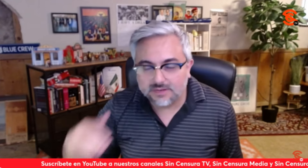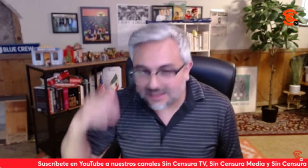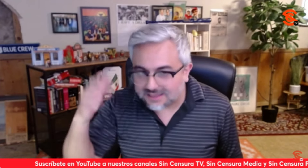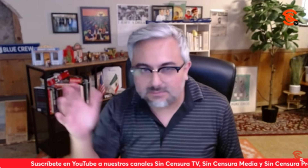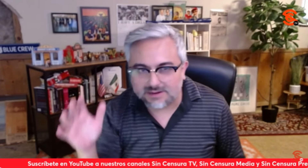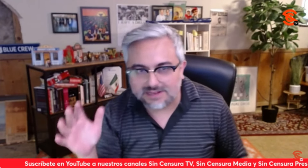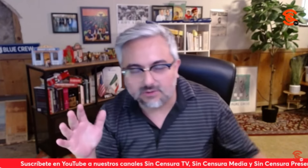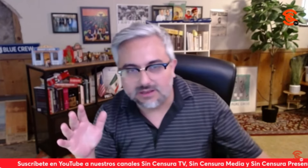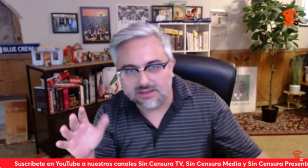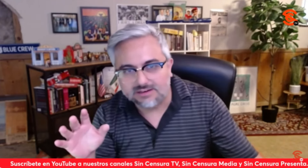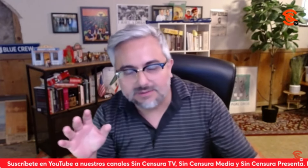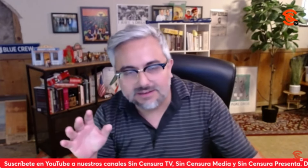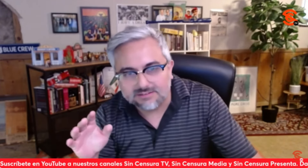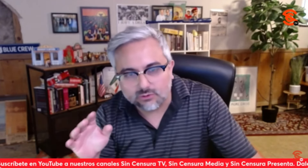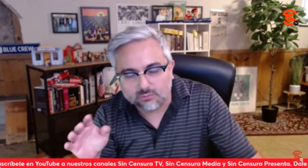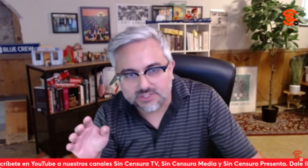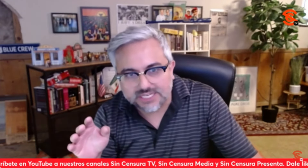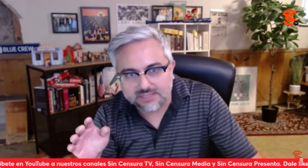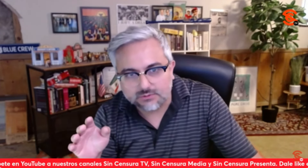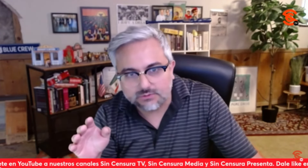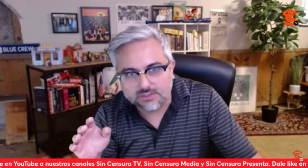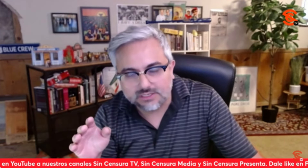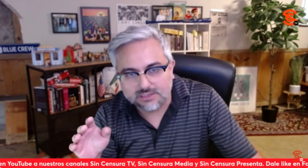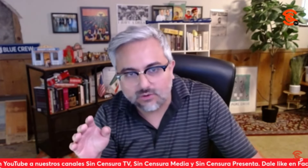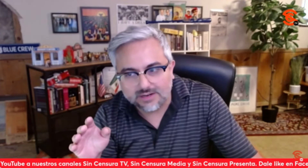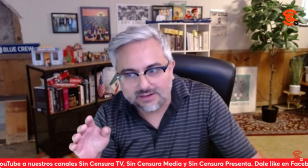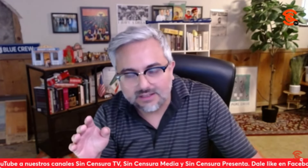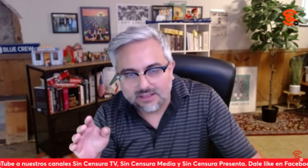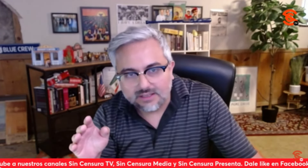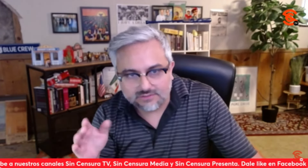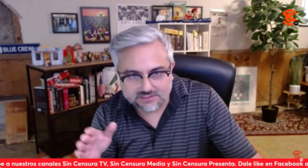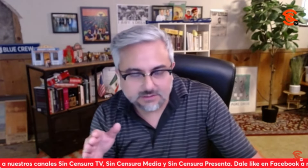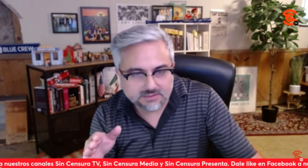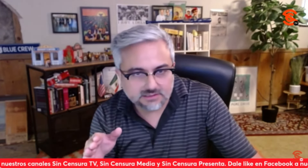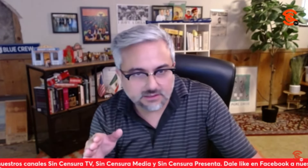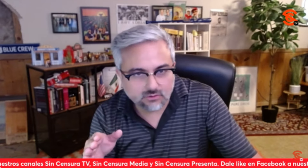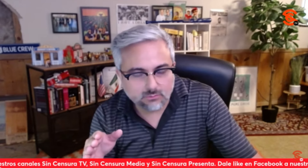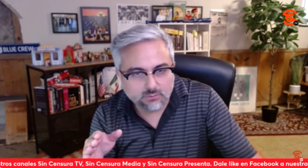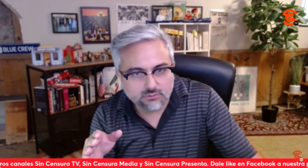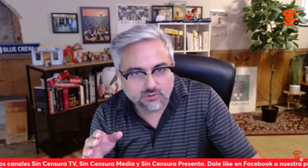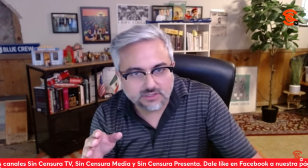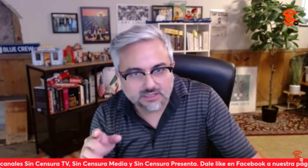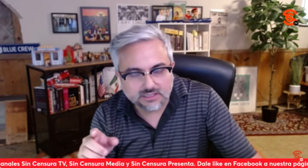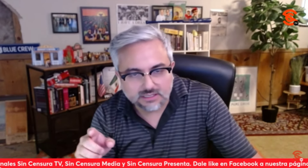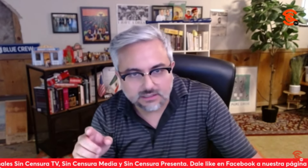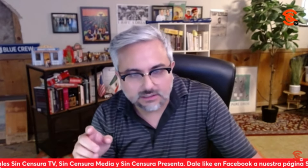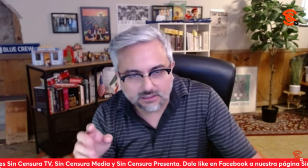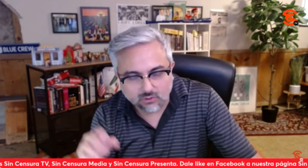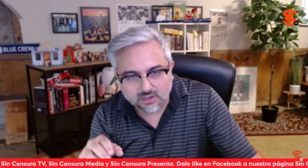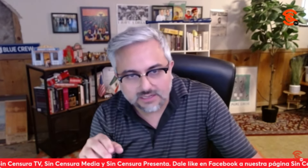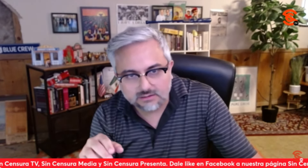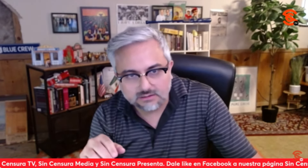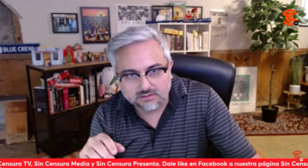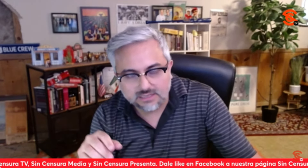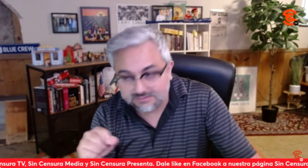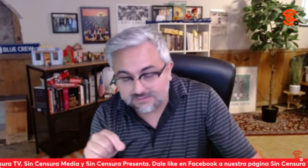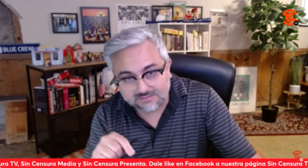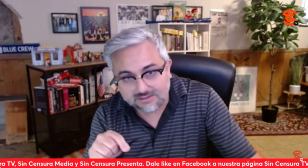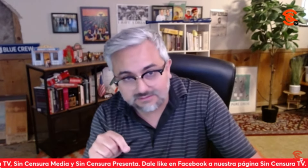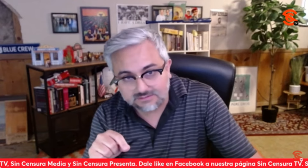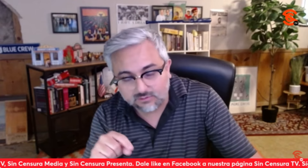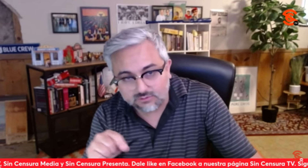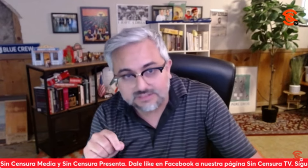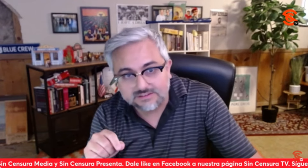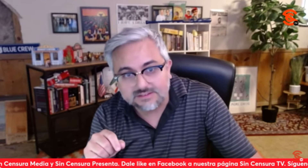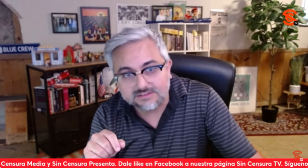se hubiera ya disparado a niveles insospechados el dólar. Efectivamente, llegó un punto en el que el dólar